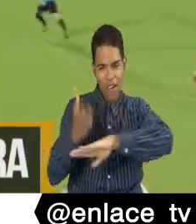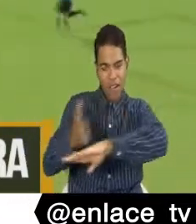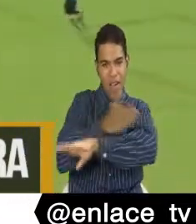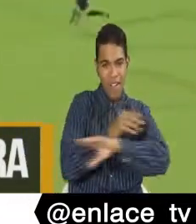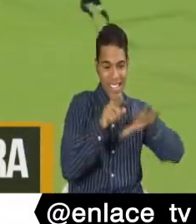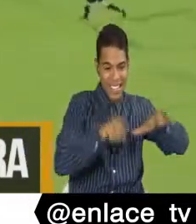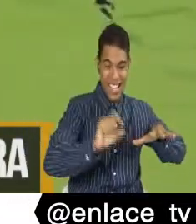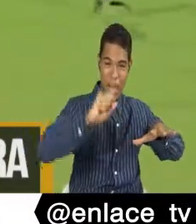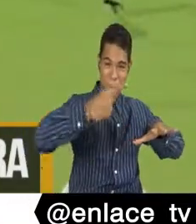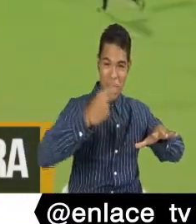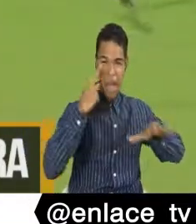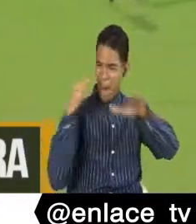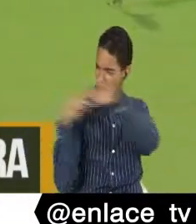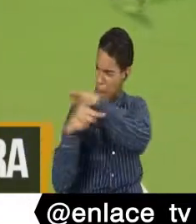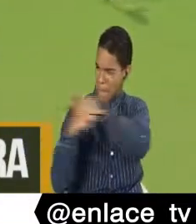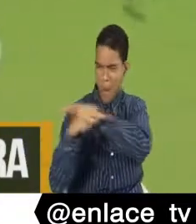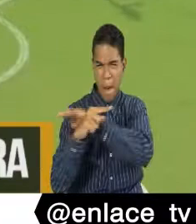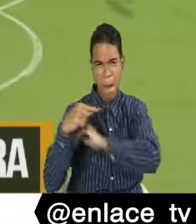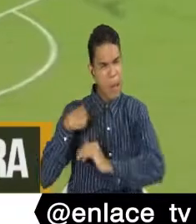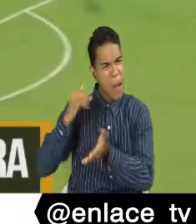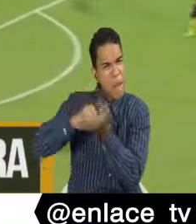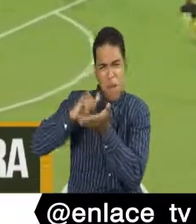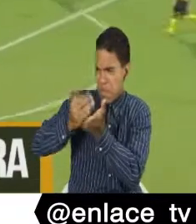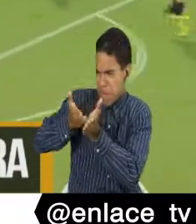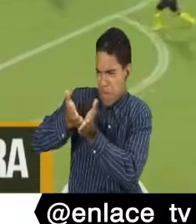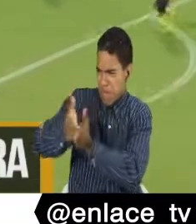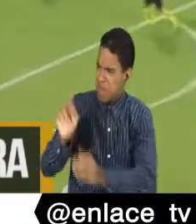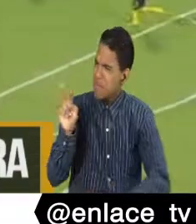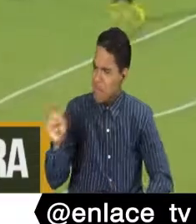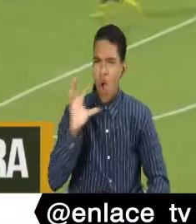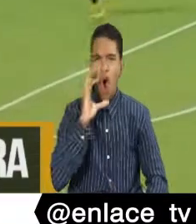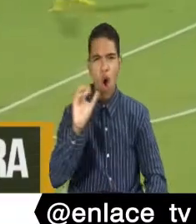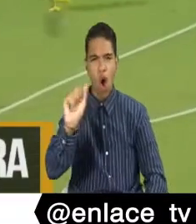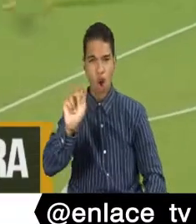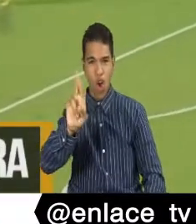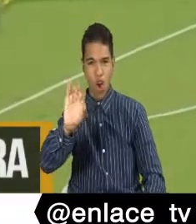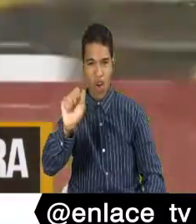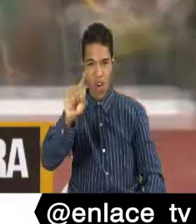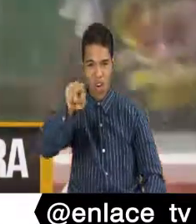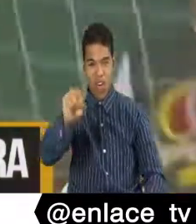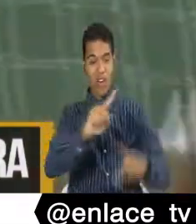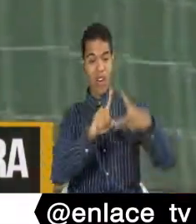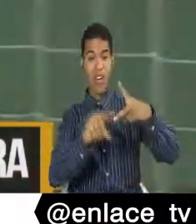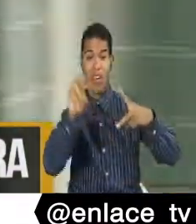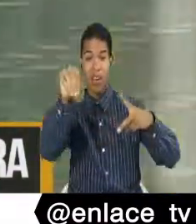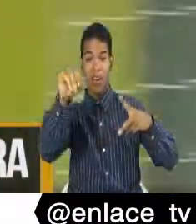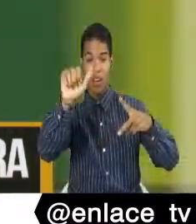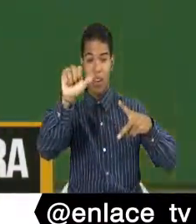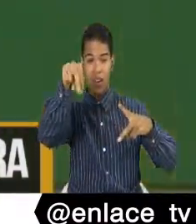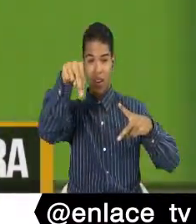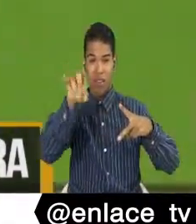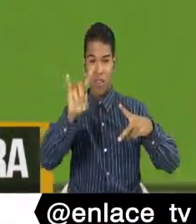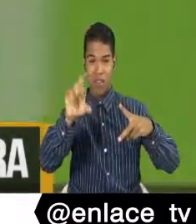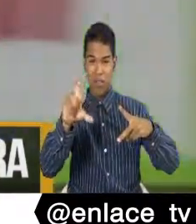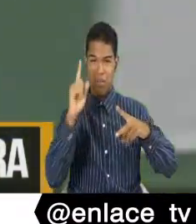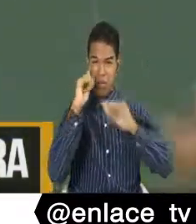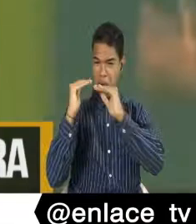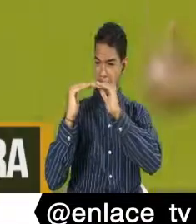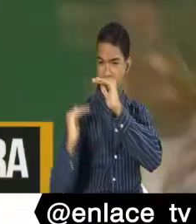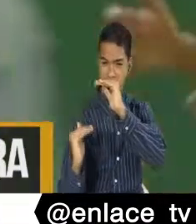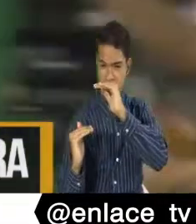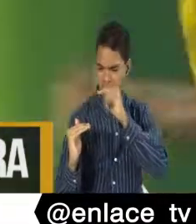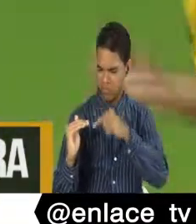la tabla de goleadores. Yo veía que Manuel no era inferior a